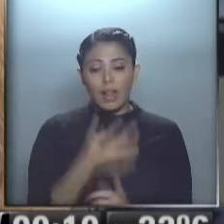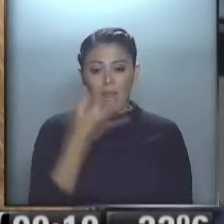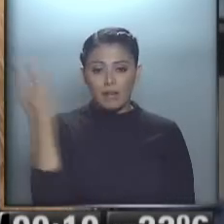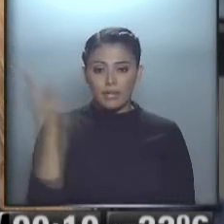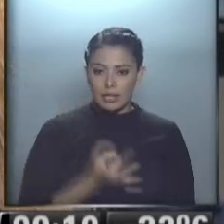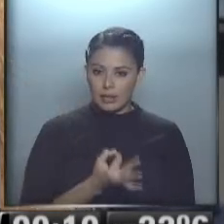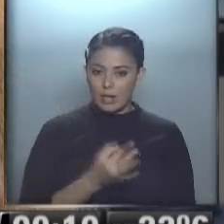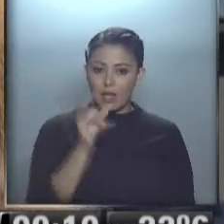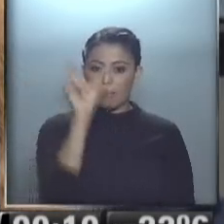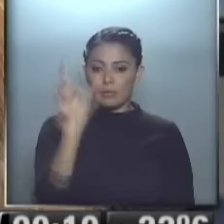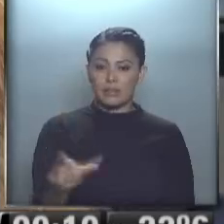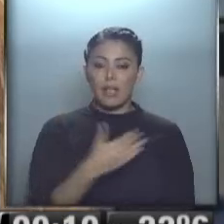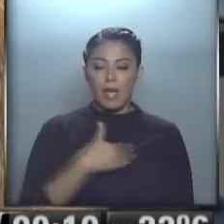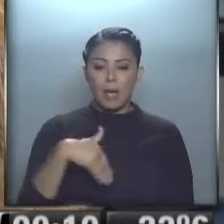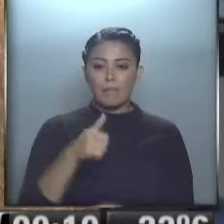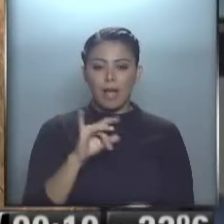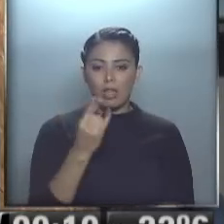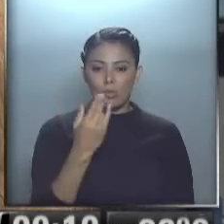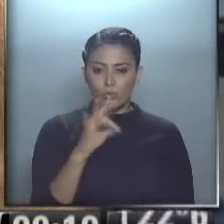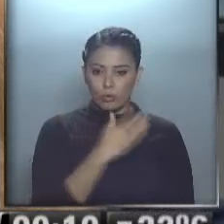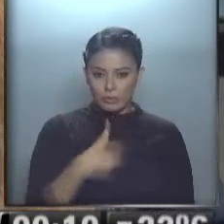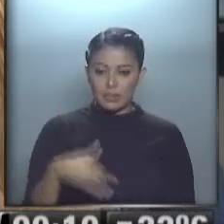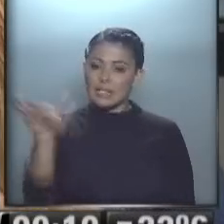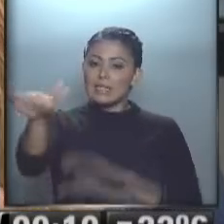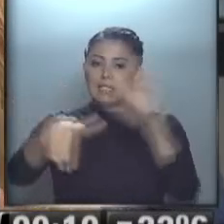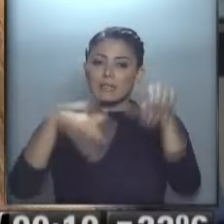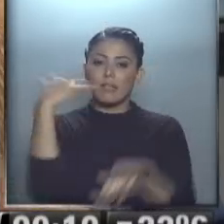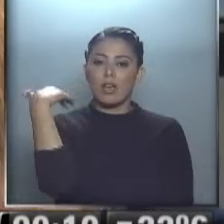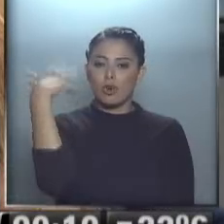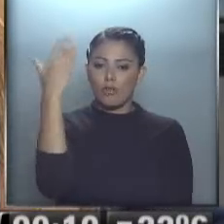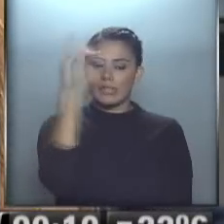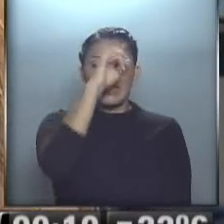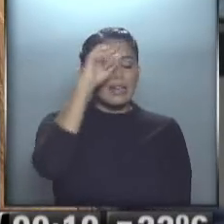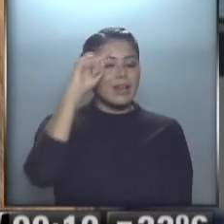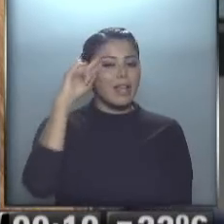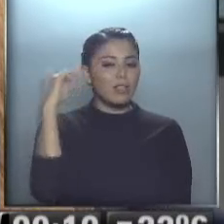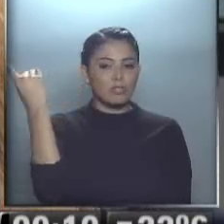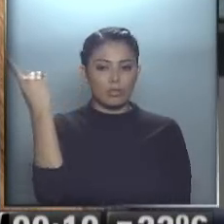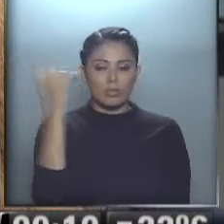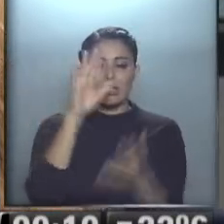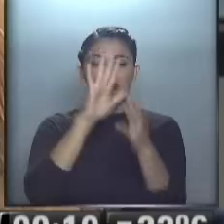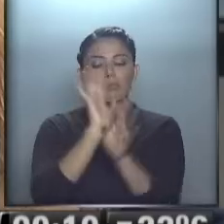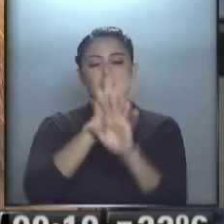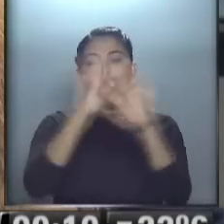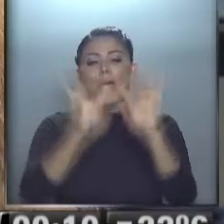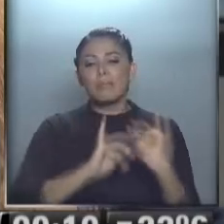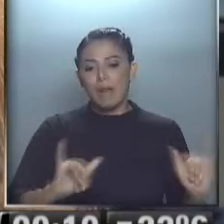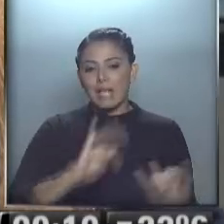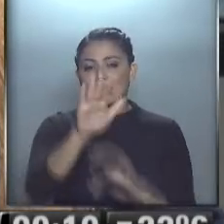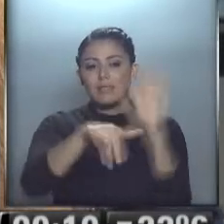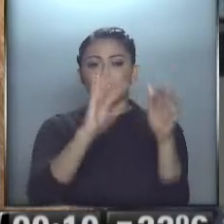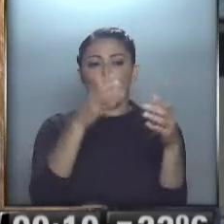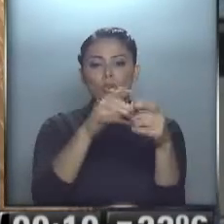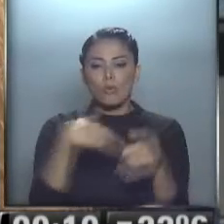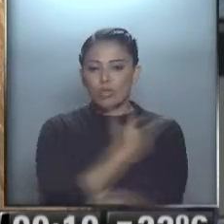es que Nicolás Maduro ha convocado eh a una conferencia Nacional de paz ha convocado a todos los sectores